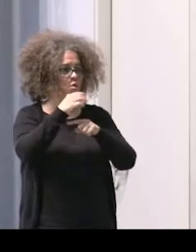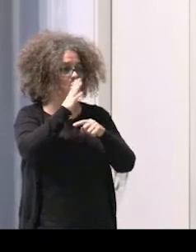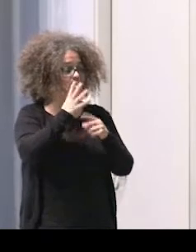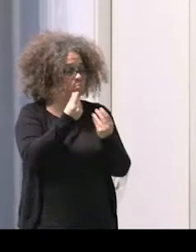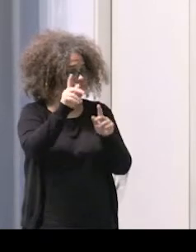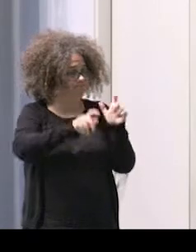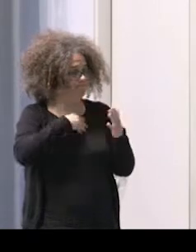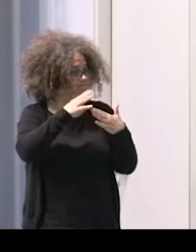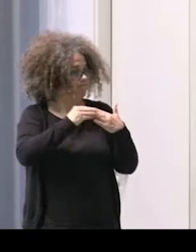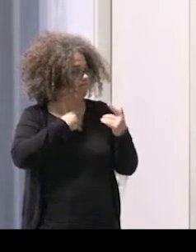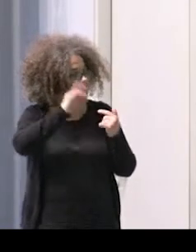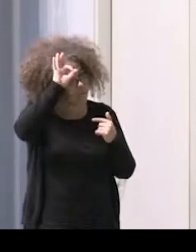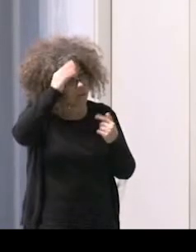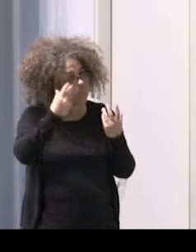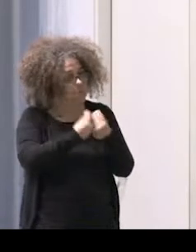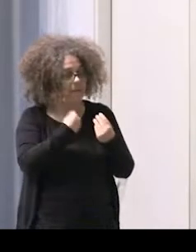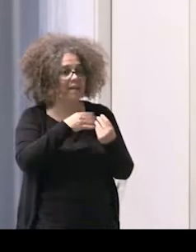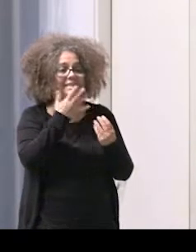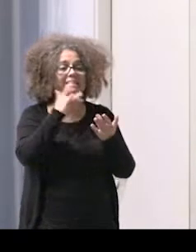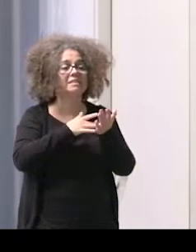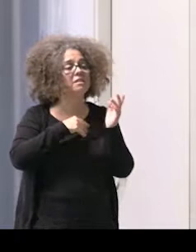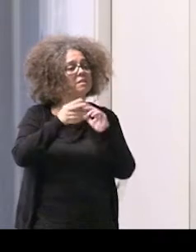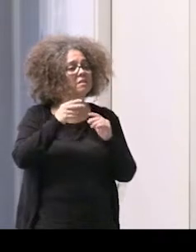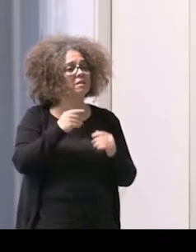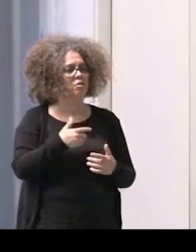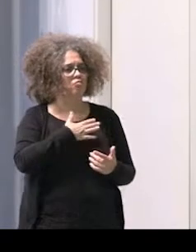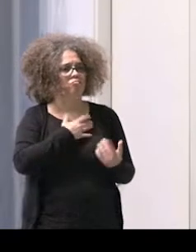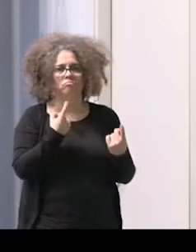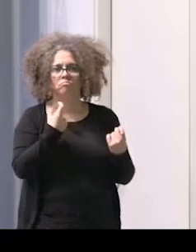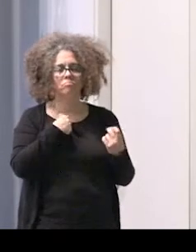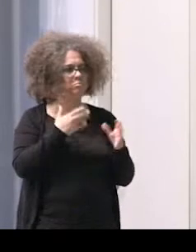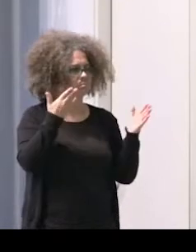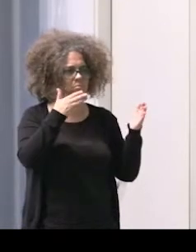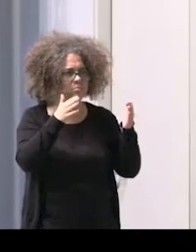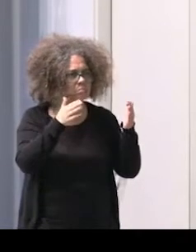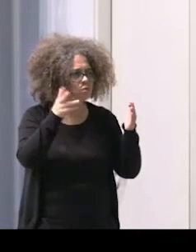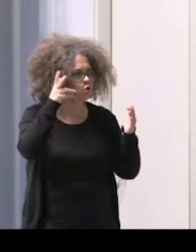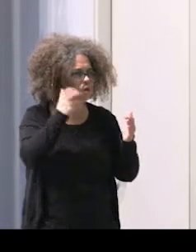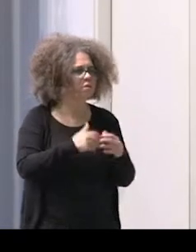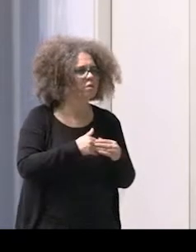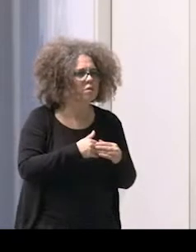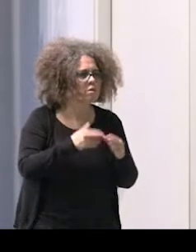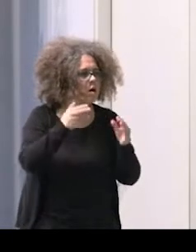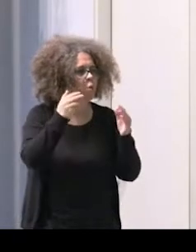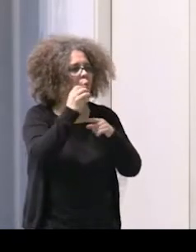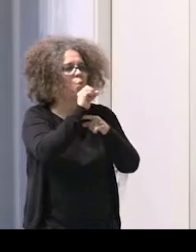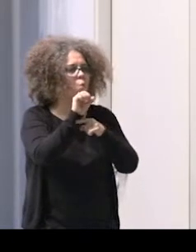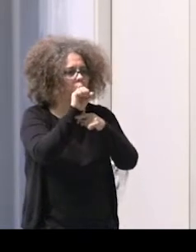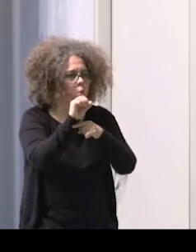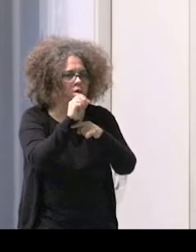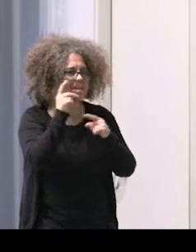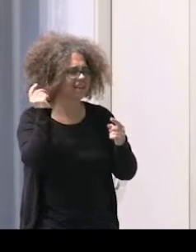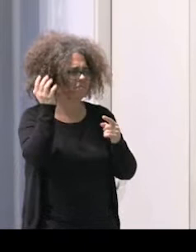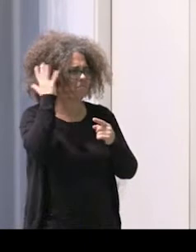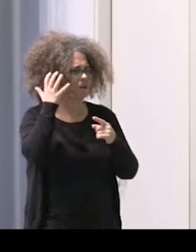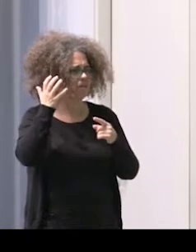coclear, cuando el sonido al que quieren atender, al que están intentando reconocer, está en una posición y el sonido que